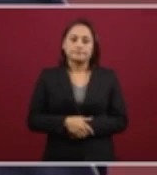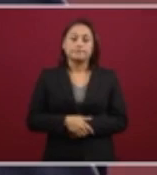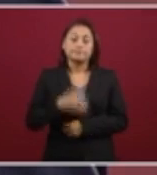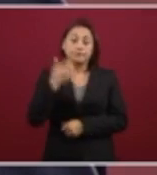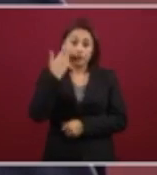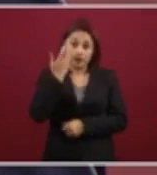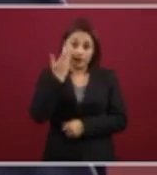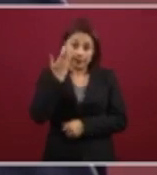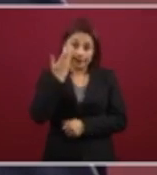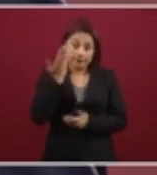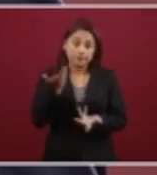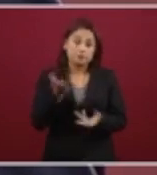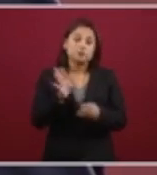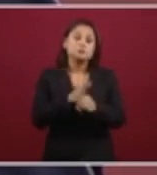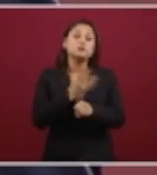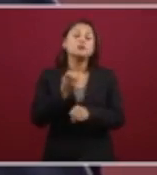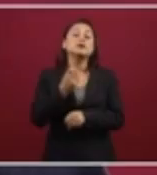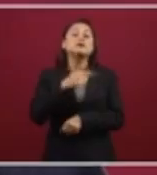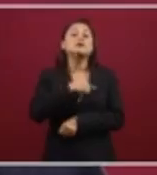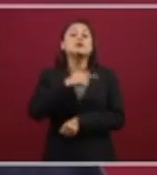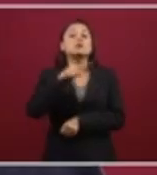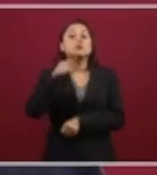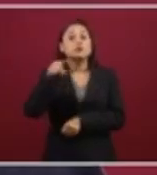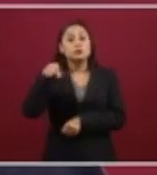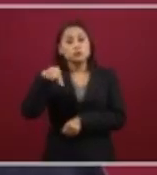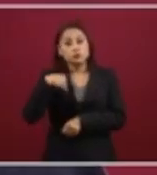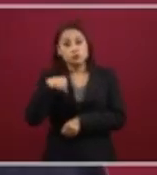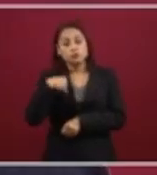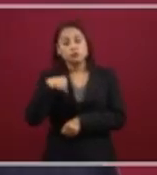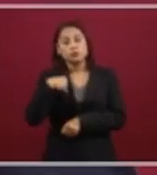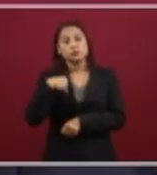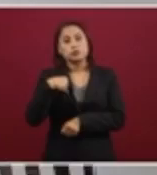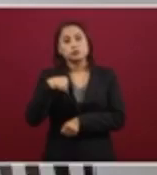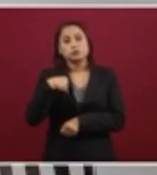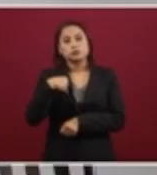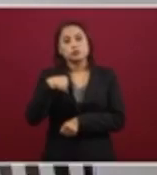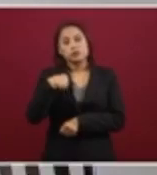le voy a decir a